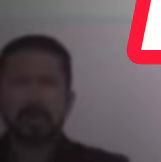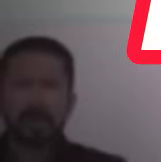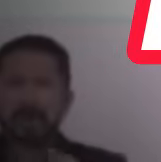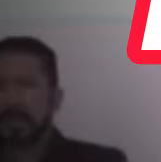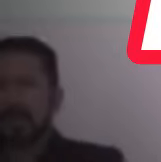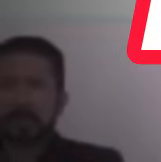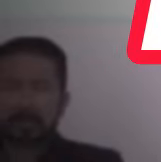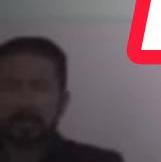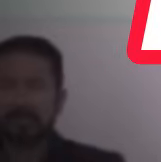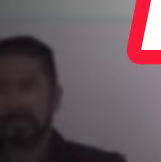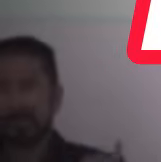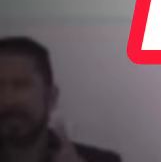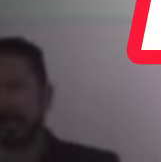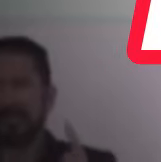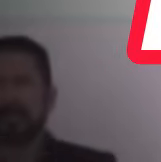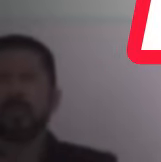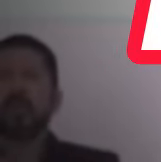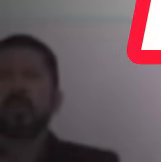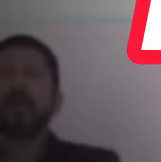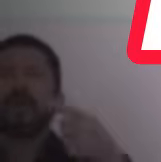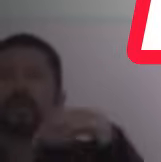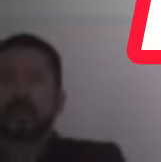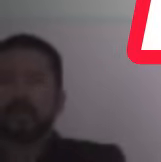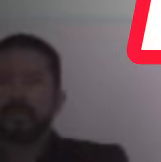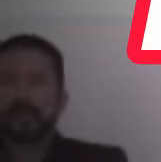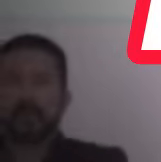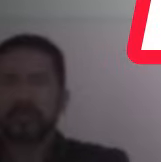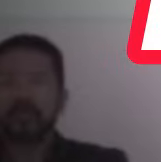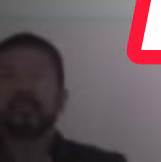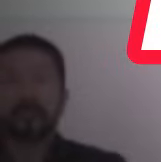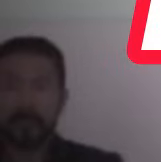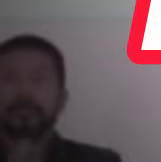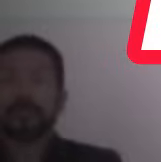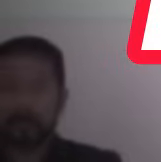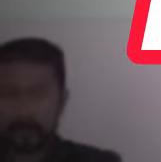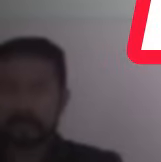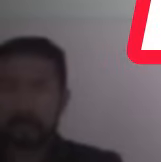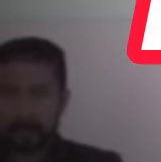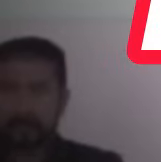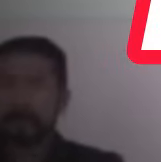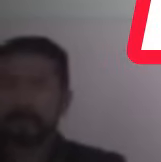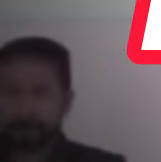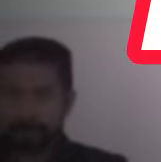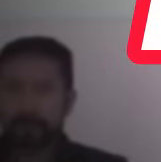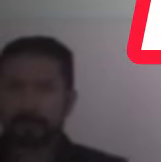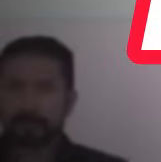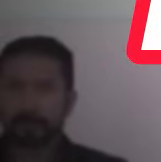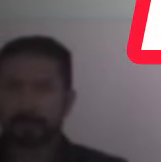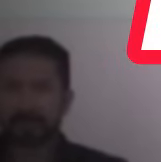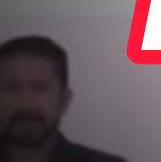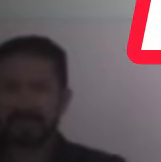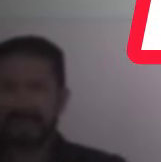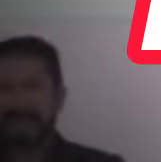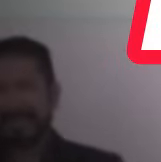lugares y a veces nos preguntan mire y cuándo van a venir acá vamos a llegar amigos pero Ha sido tanto el abandono